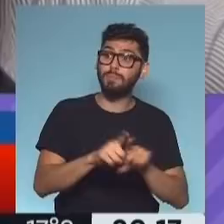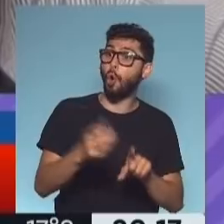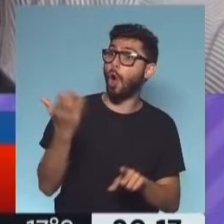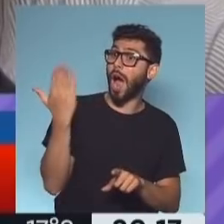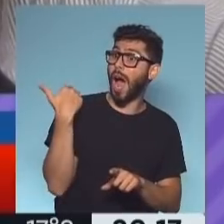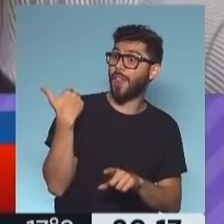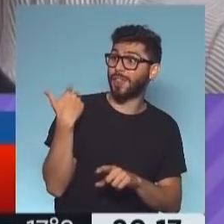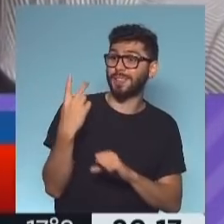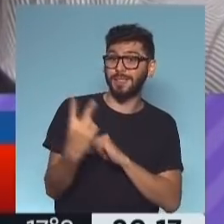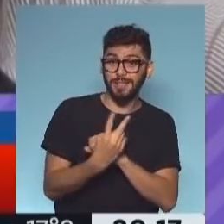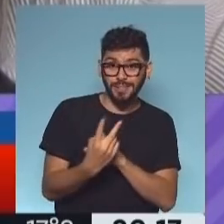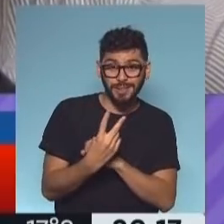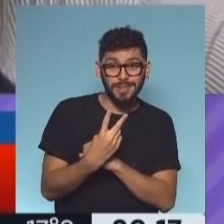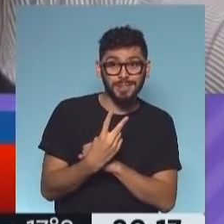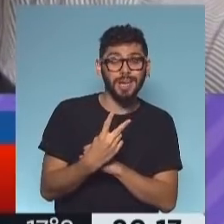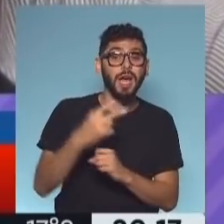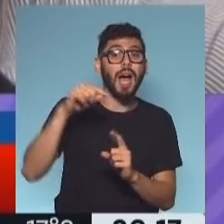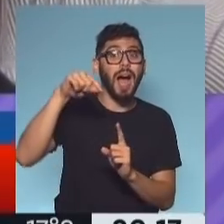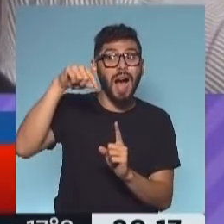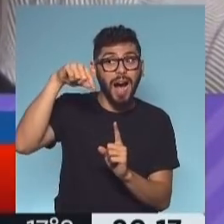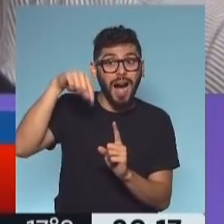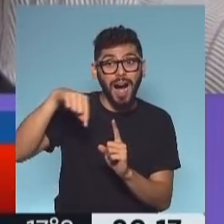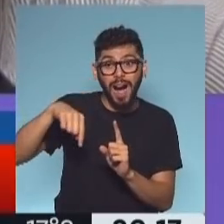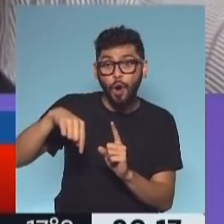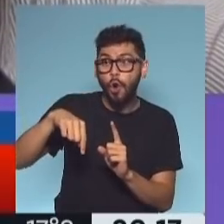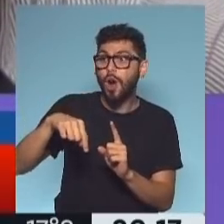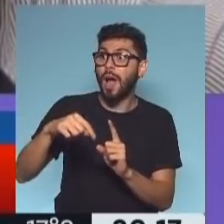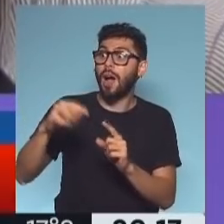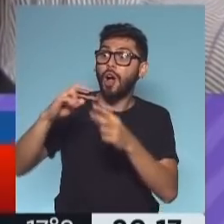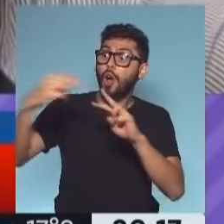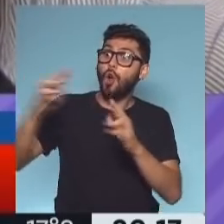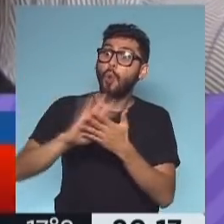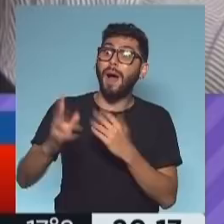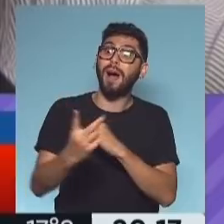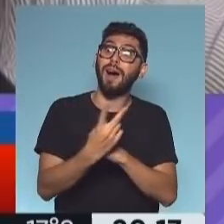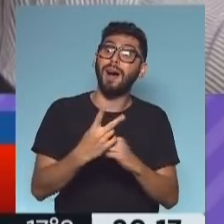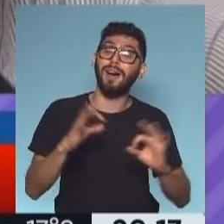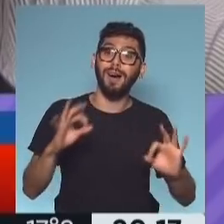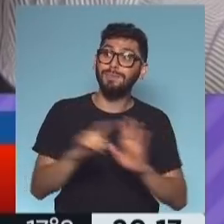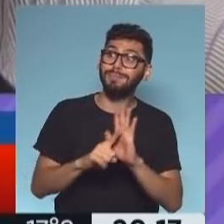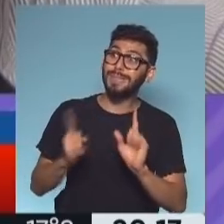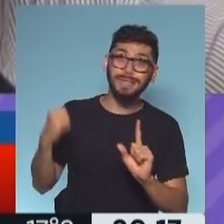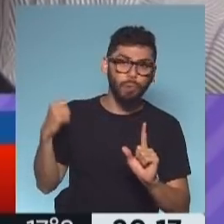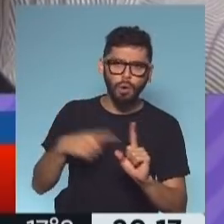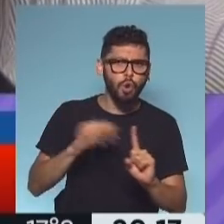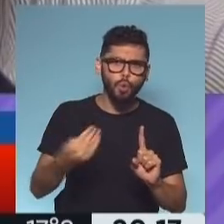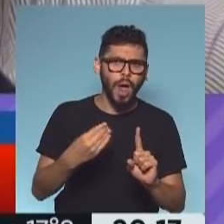cuidarnos con estas variantes más contagiosas, quizás ya no son suficientes, hay que cuidarnos un poco más. Está muy claro. Gracias, Nicolás